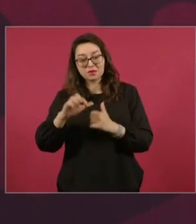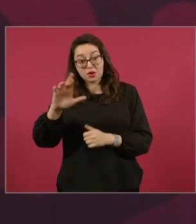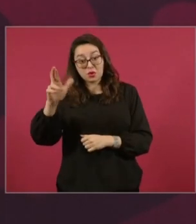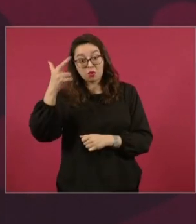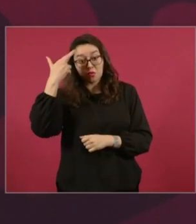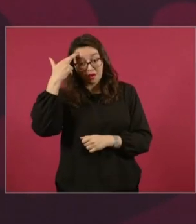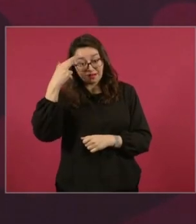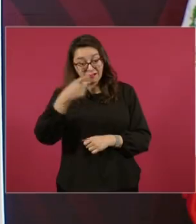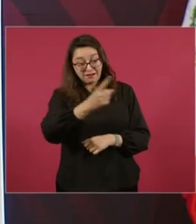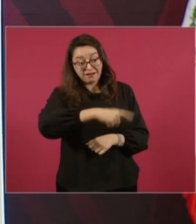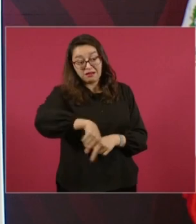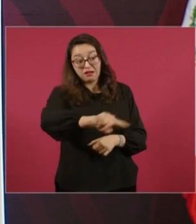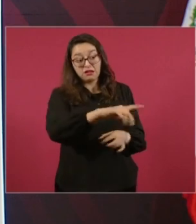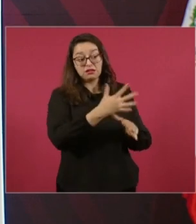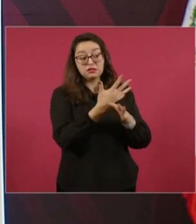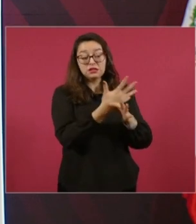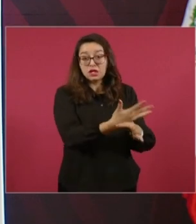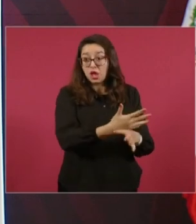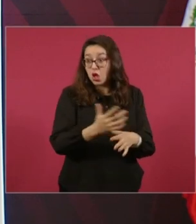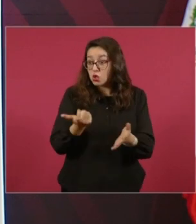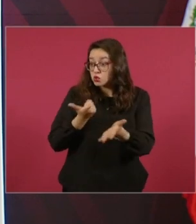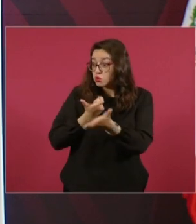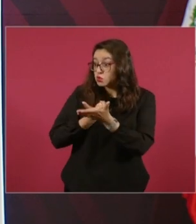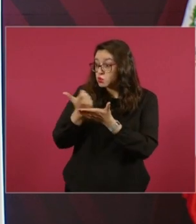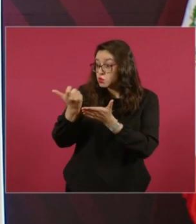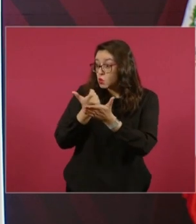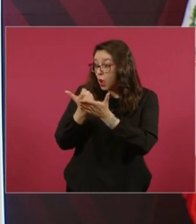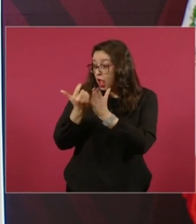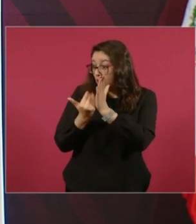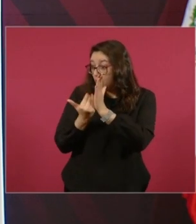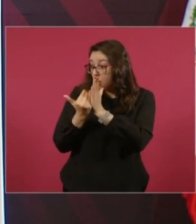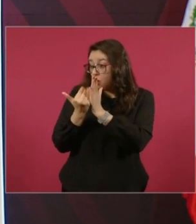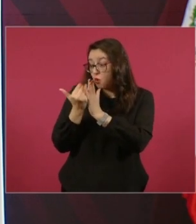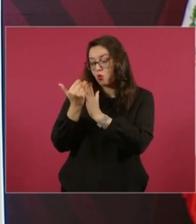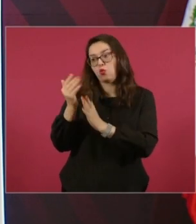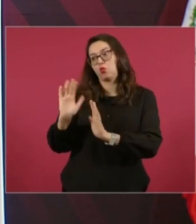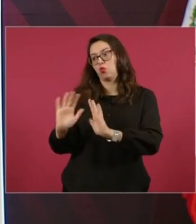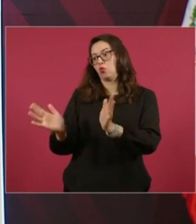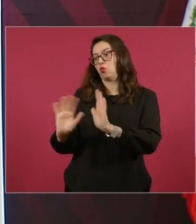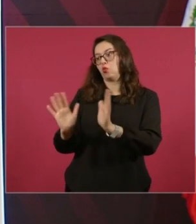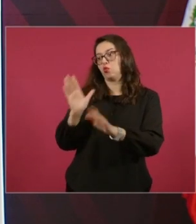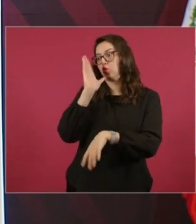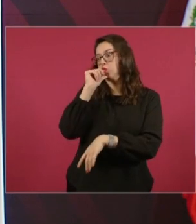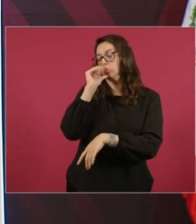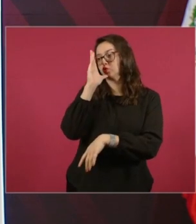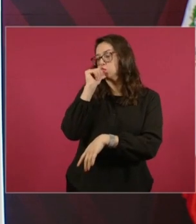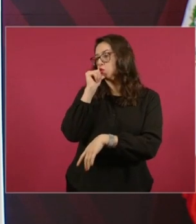porque si aumentas el salario va a aumentar la inflación.